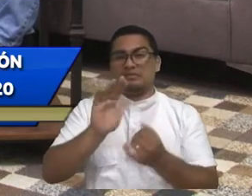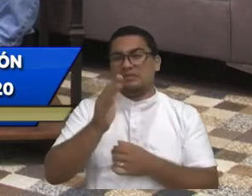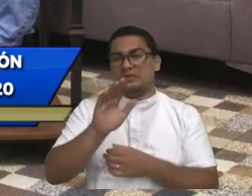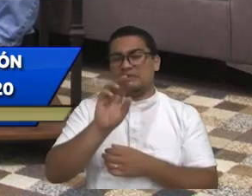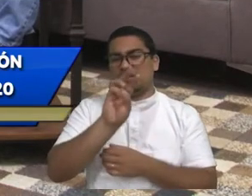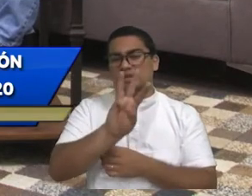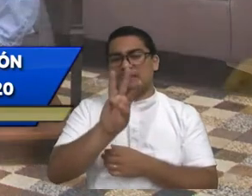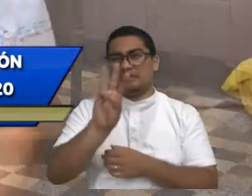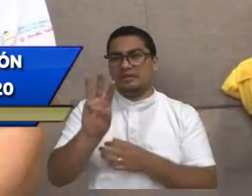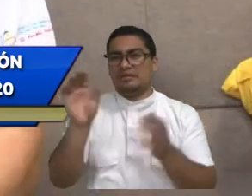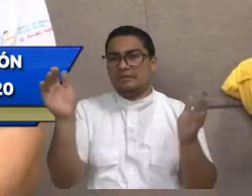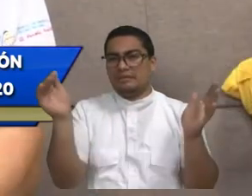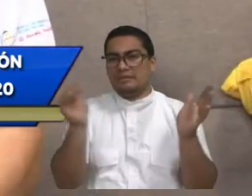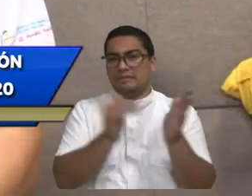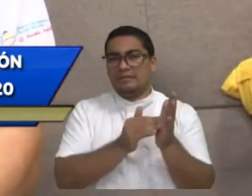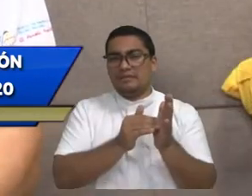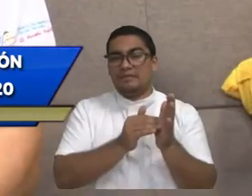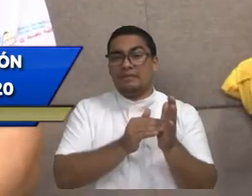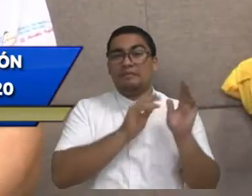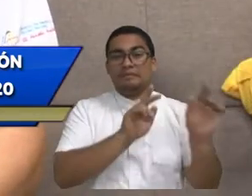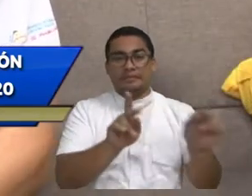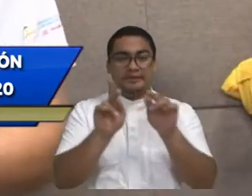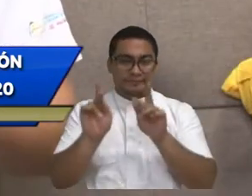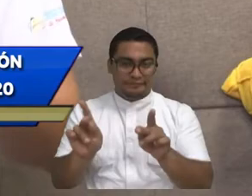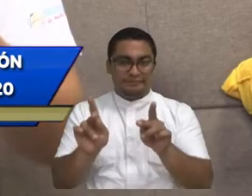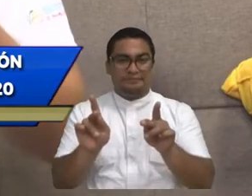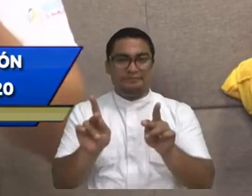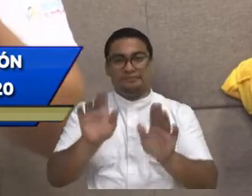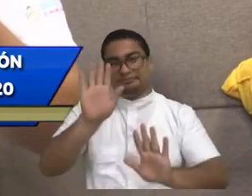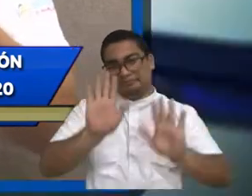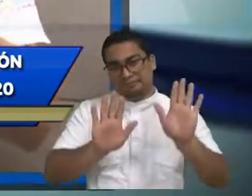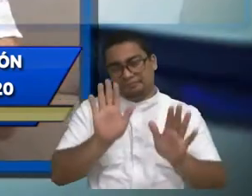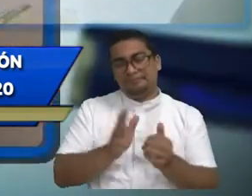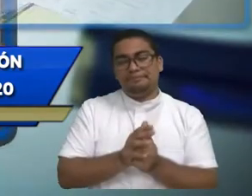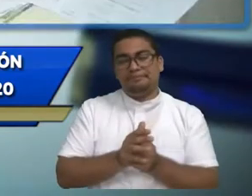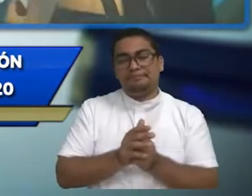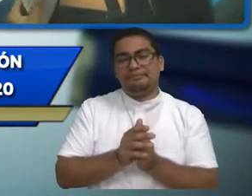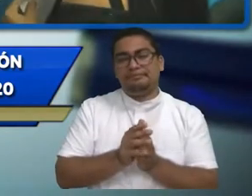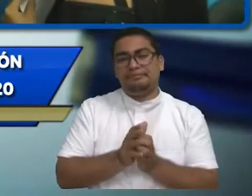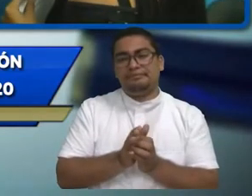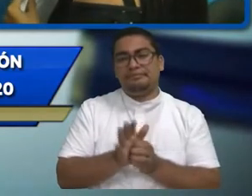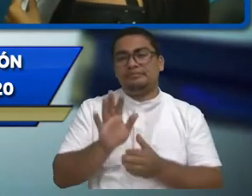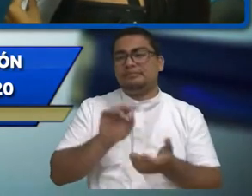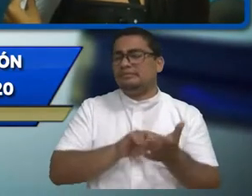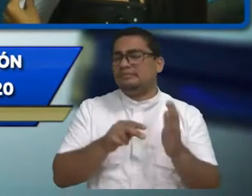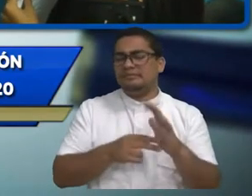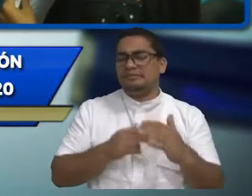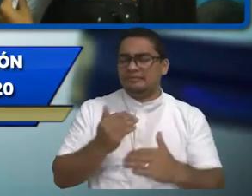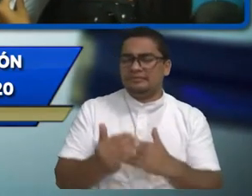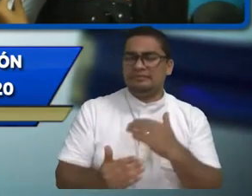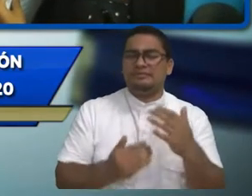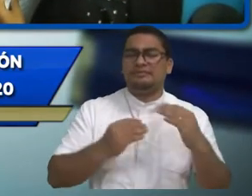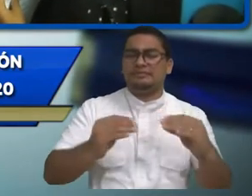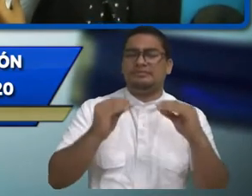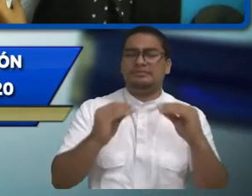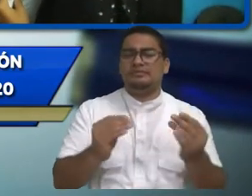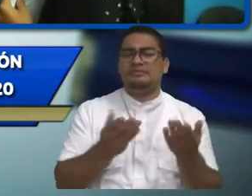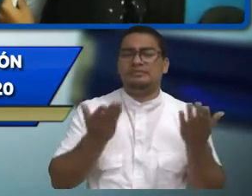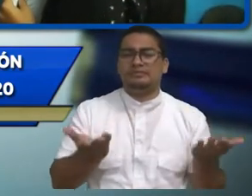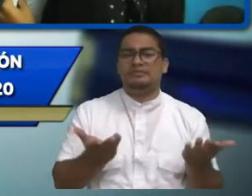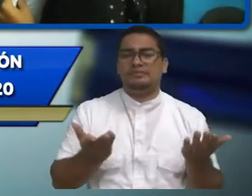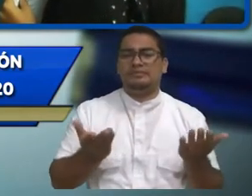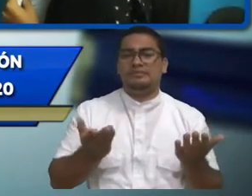33.000 protagonismos proceso de educación que el